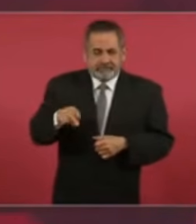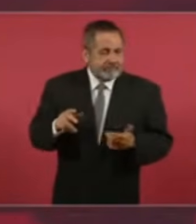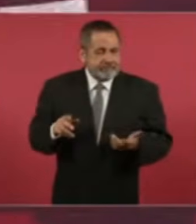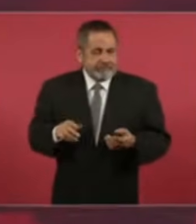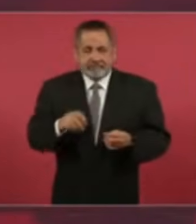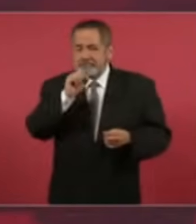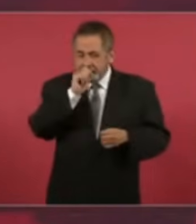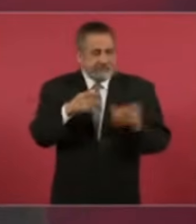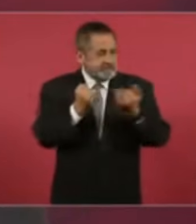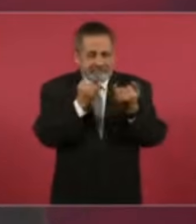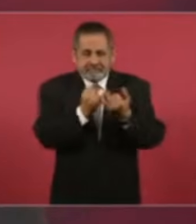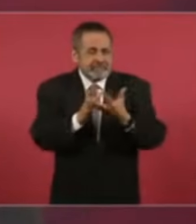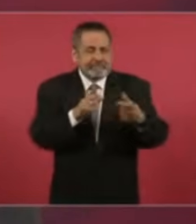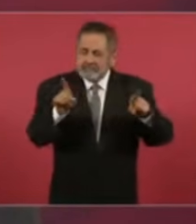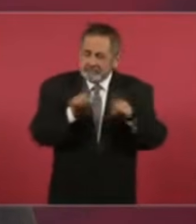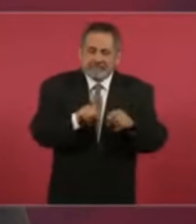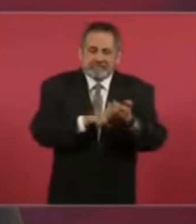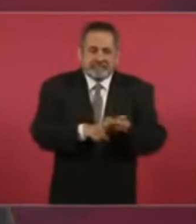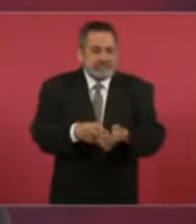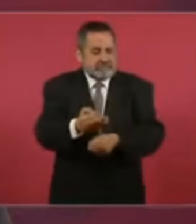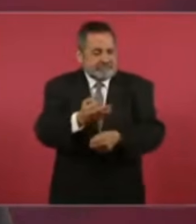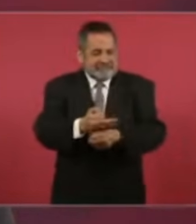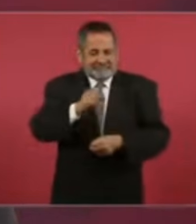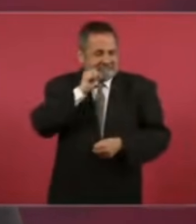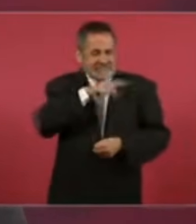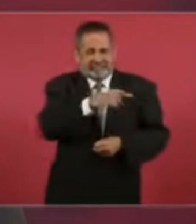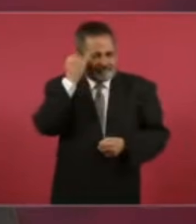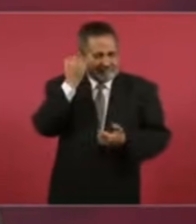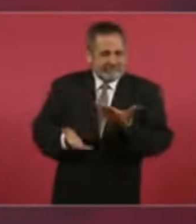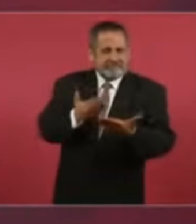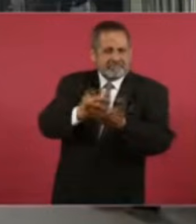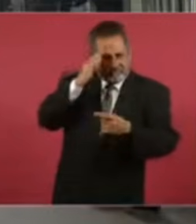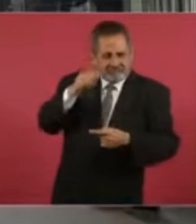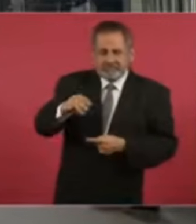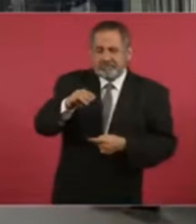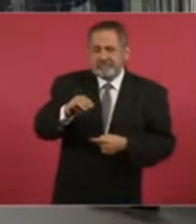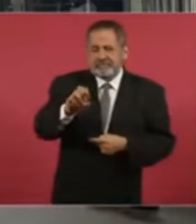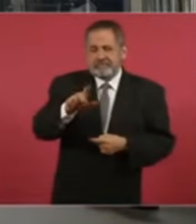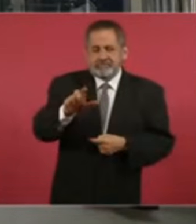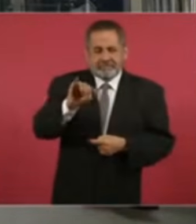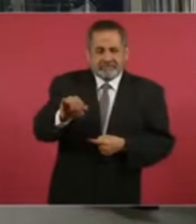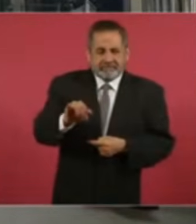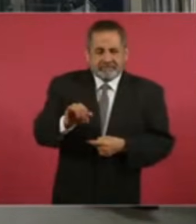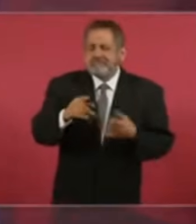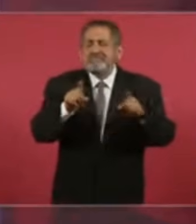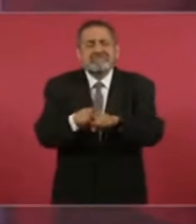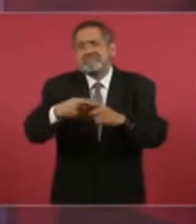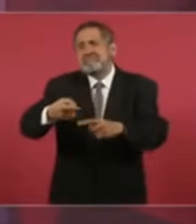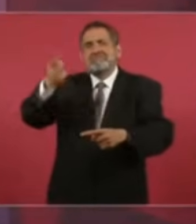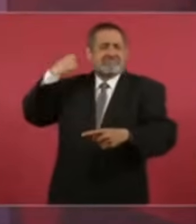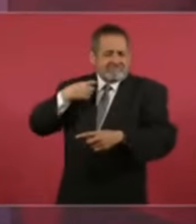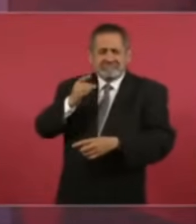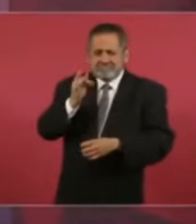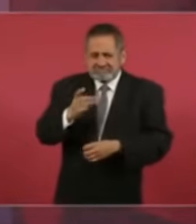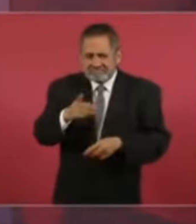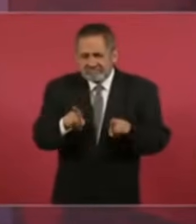hizo lo mismo, lo que está ahora proponiendo el señor Milei, ya lo hicieron, que